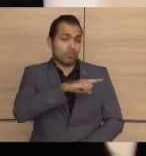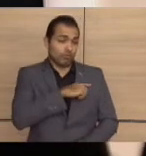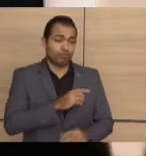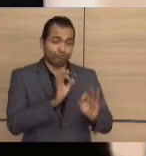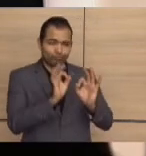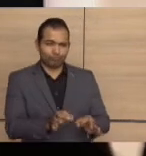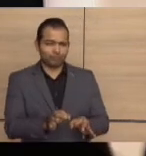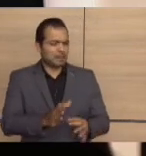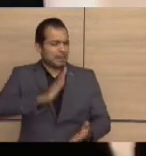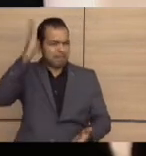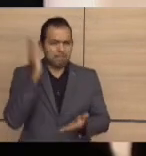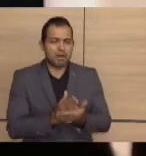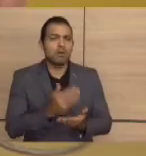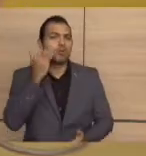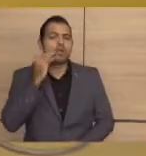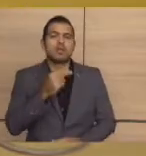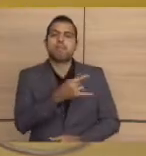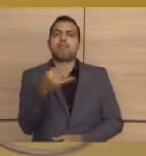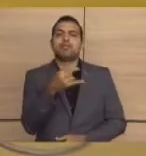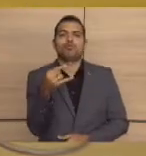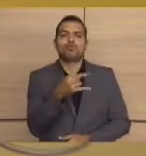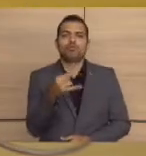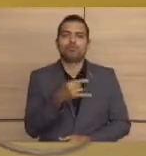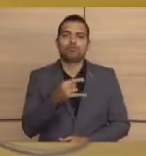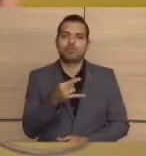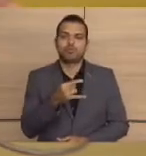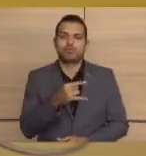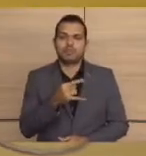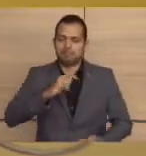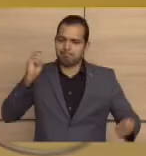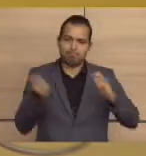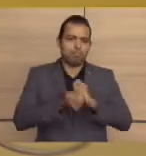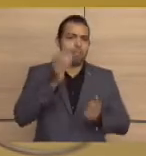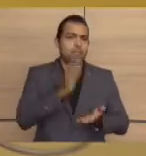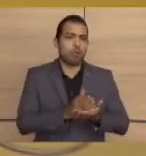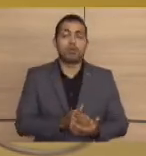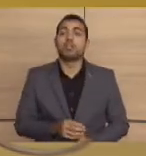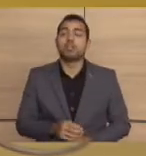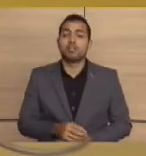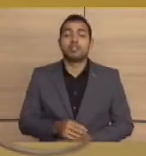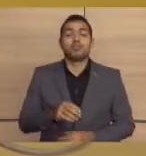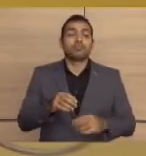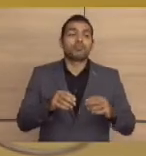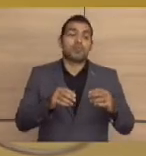año. El fútbol se volvió, o el fútbol femenino se volvió un tema bastante como sociopolítico.